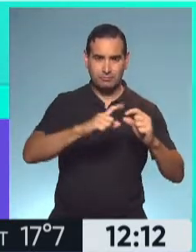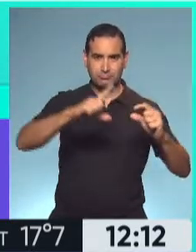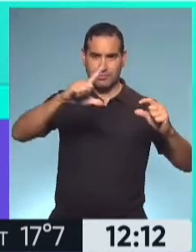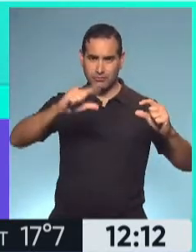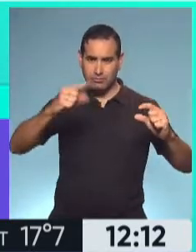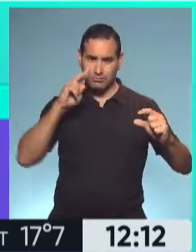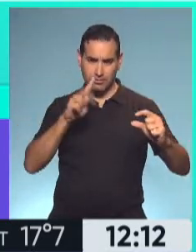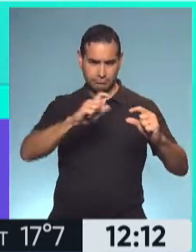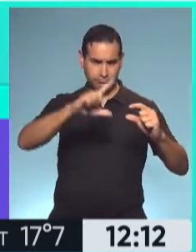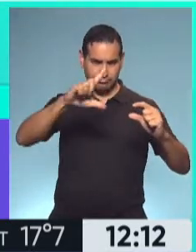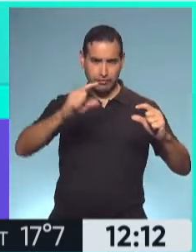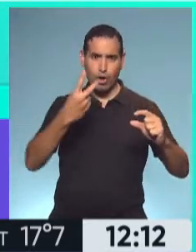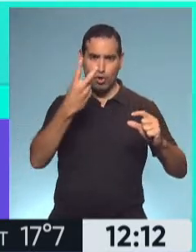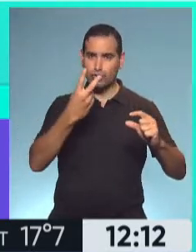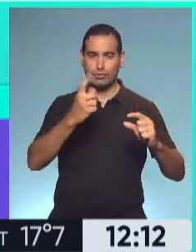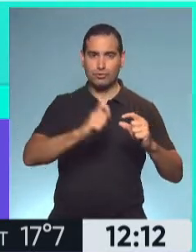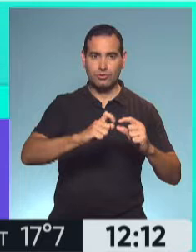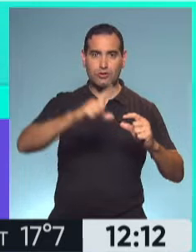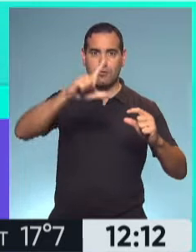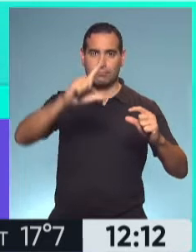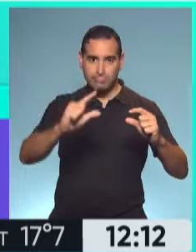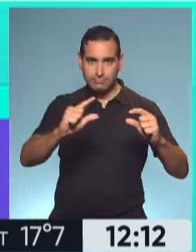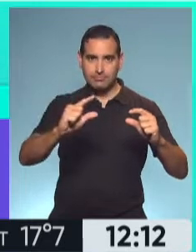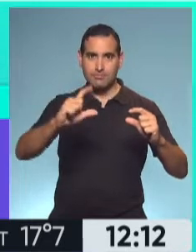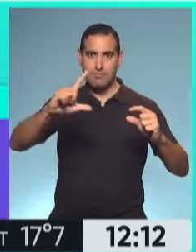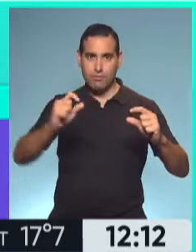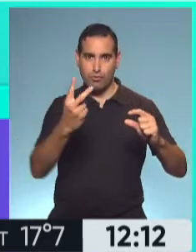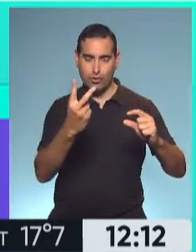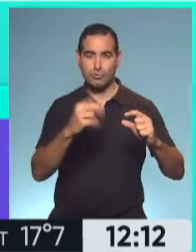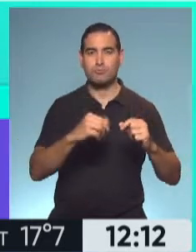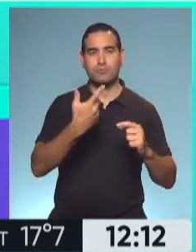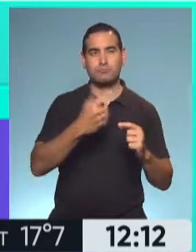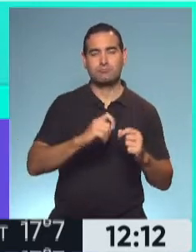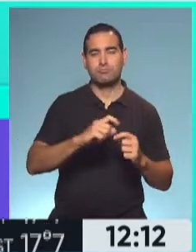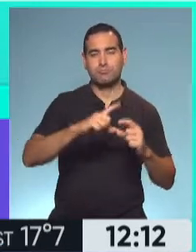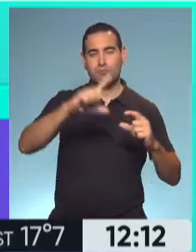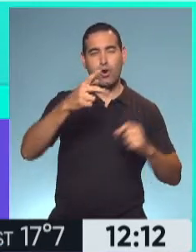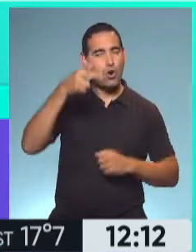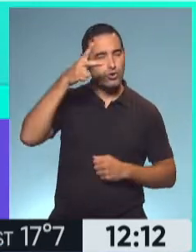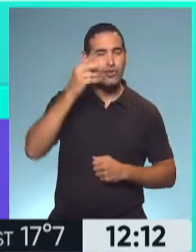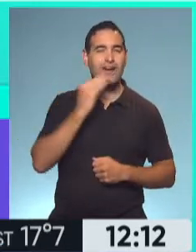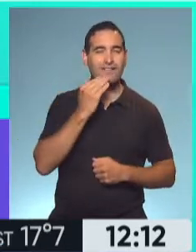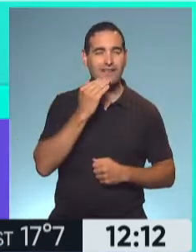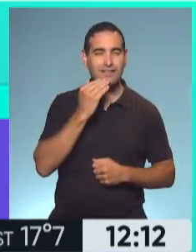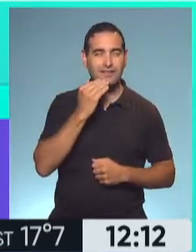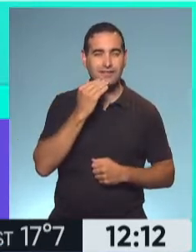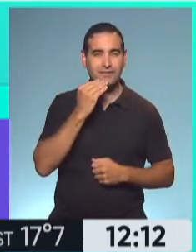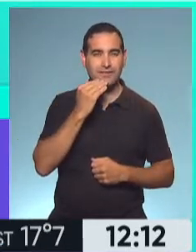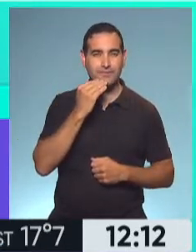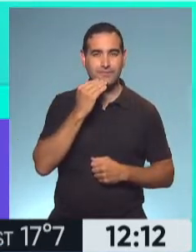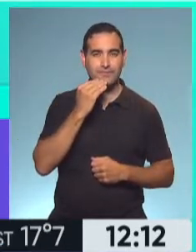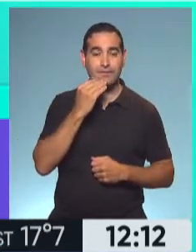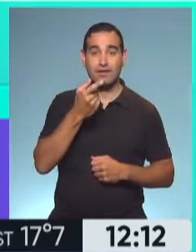ve claramente dos momentos de quiebre de la misma. El primero, más o menos alrededor del 8 de abril, que tiene que ver con